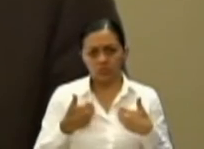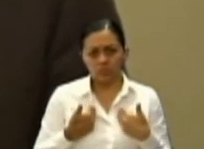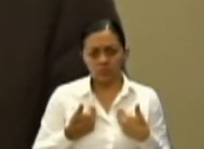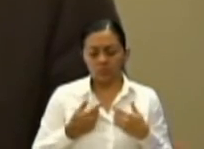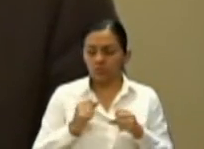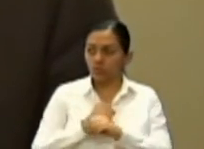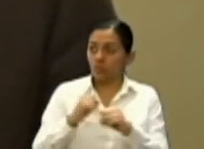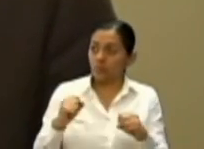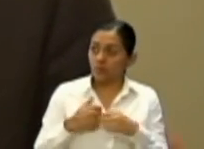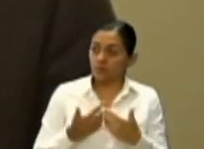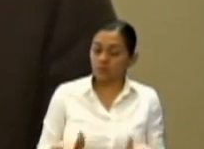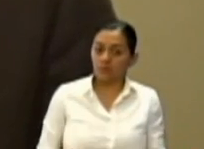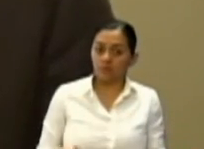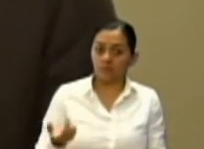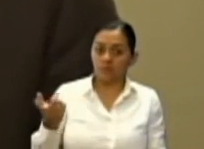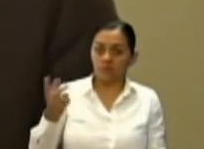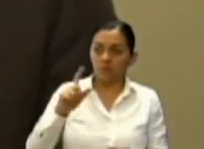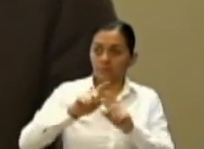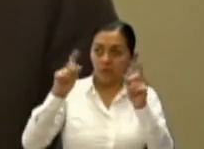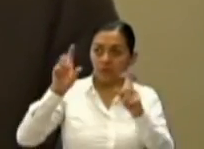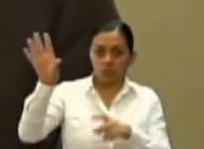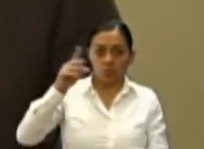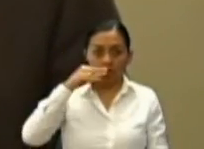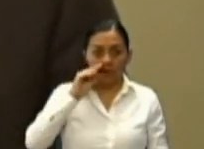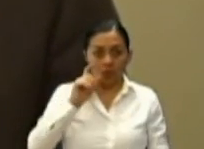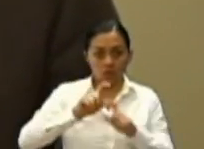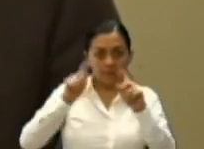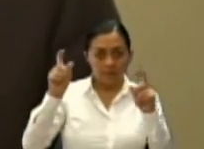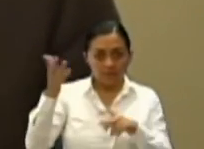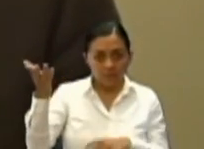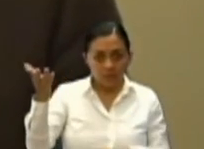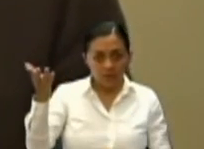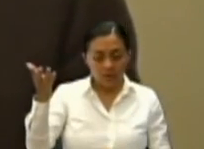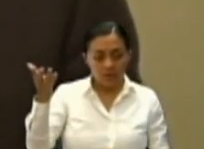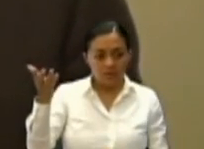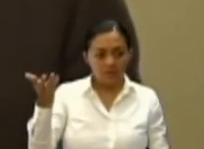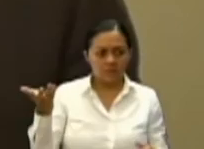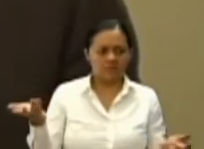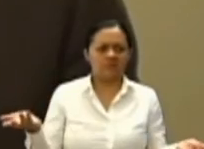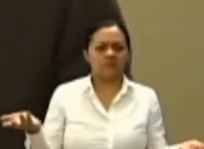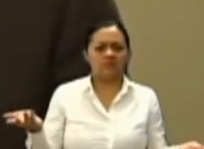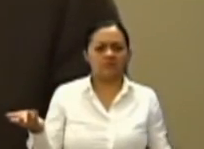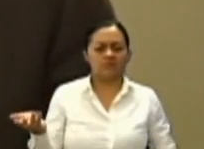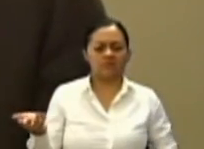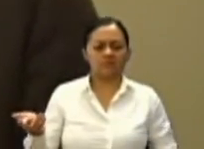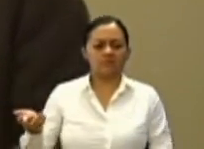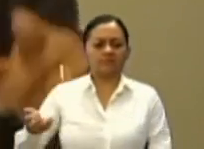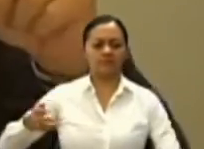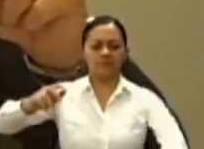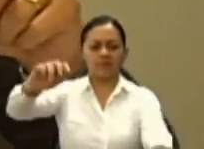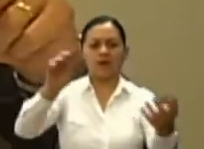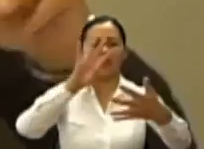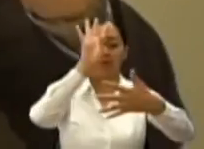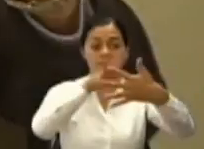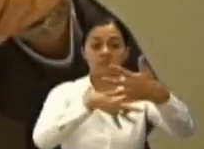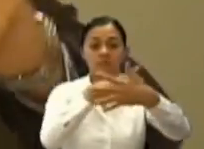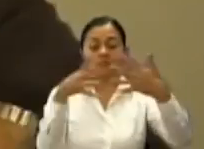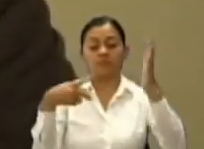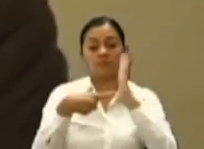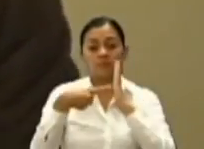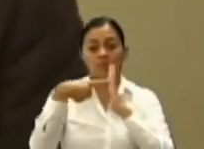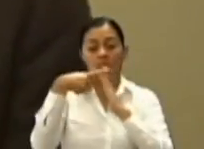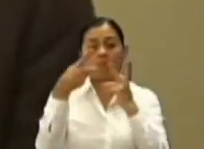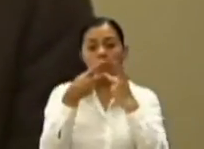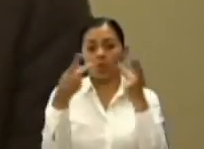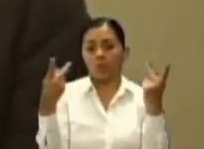frente al cinismo y la doble moral resulta primero mire las tablas del impuesto son públicas ahí está lo que